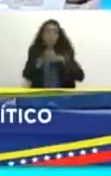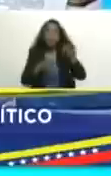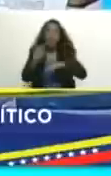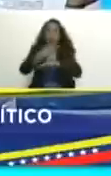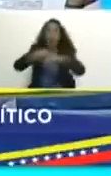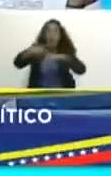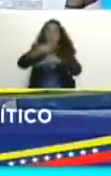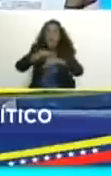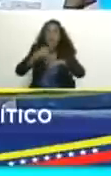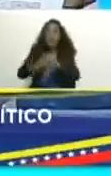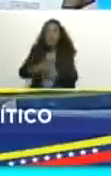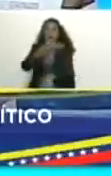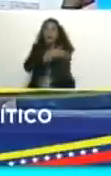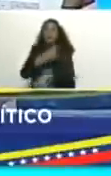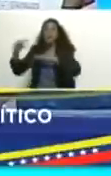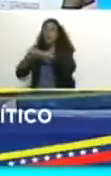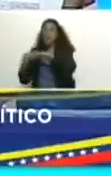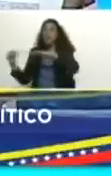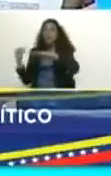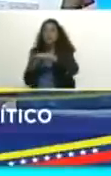gobiernos sucesivos de Guyana